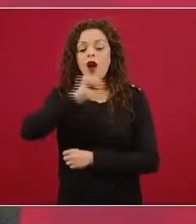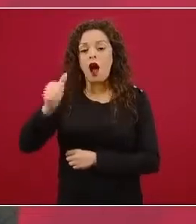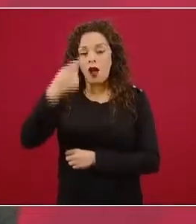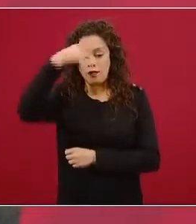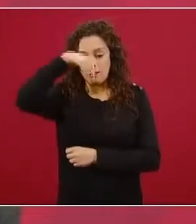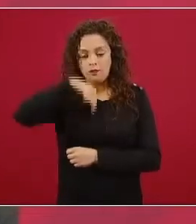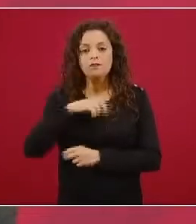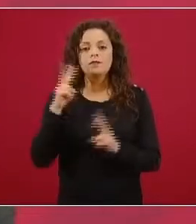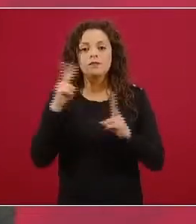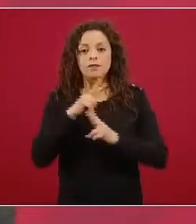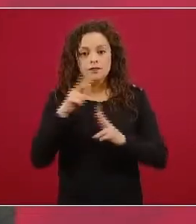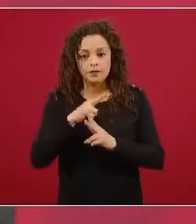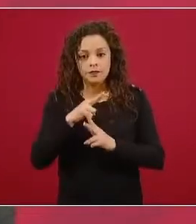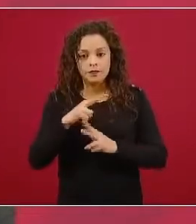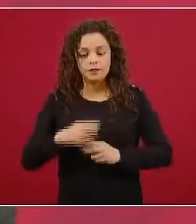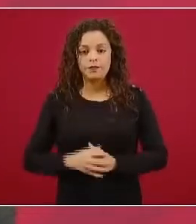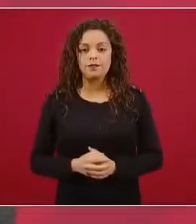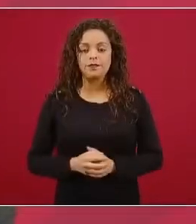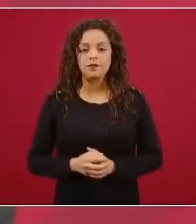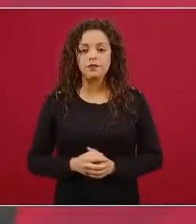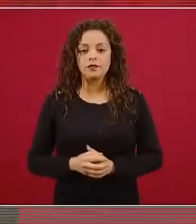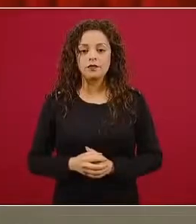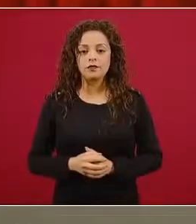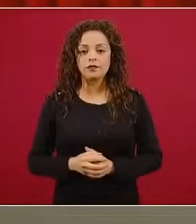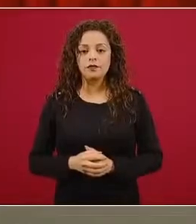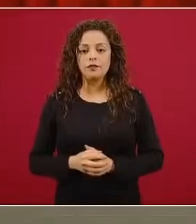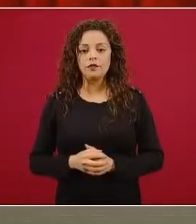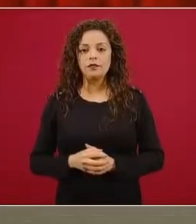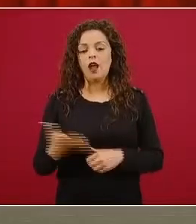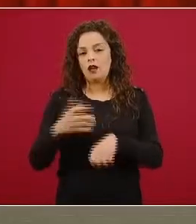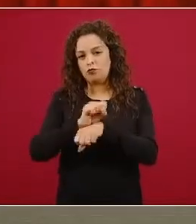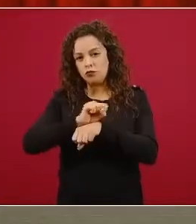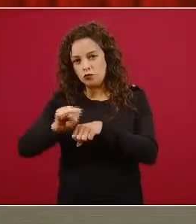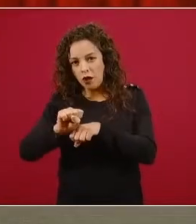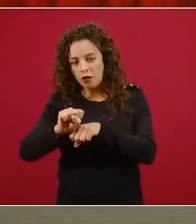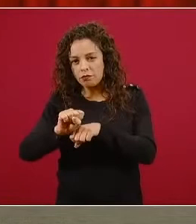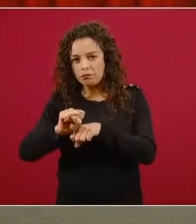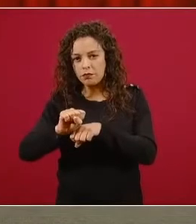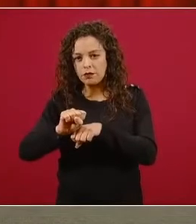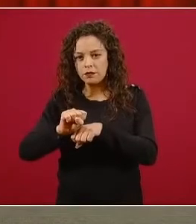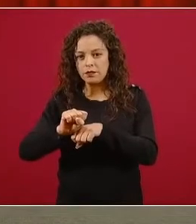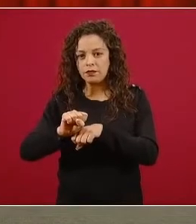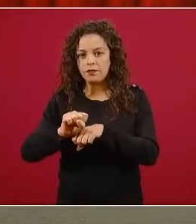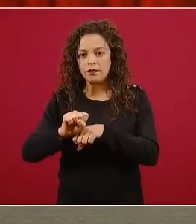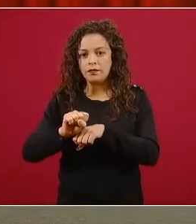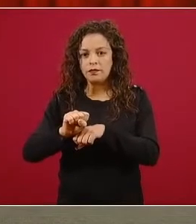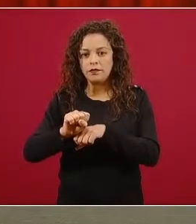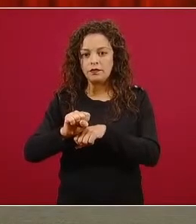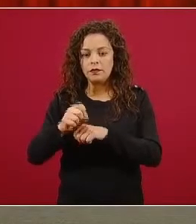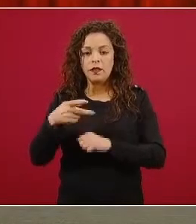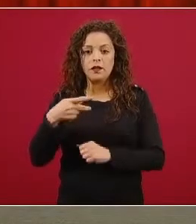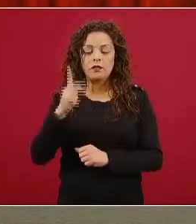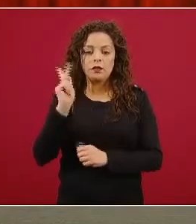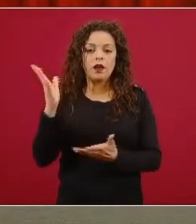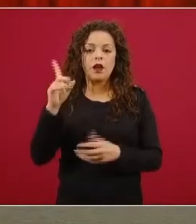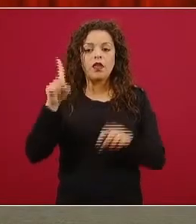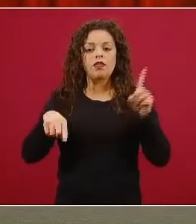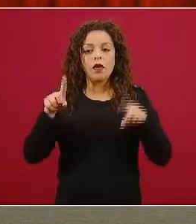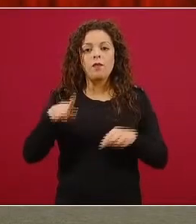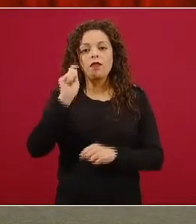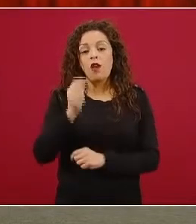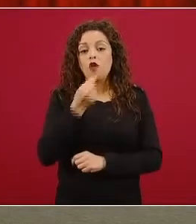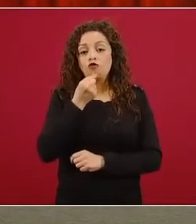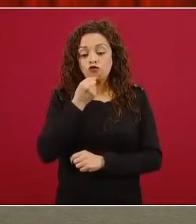más común que sea una infección respiratoria aguda leve, excepto en los extremos de la vida, los niños